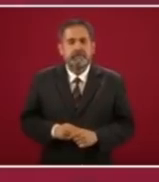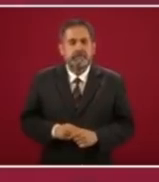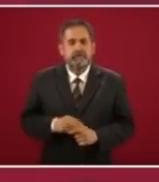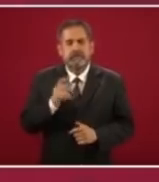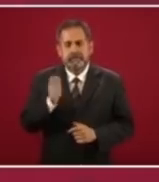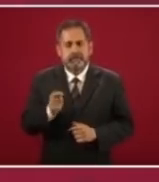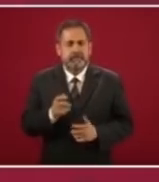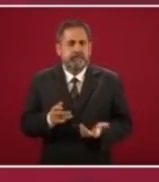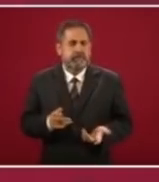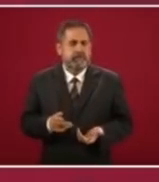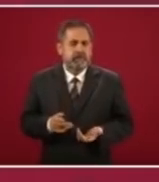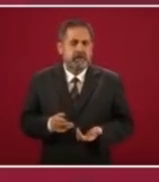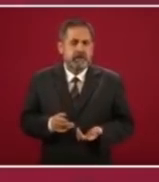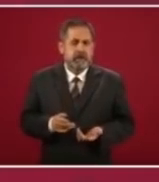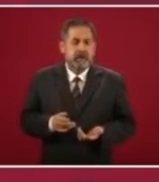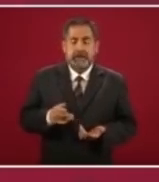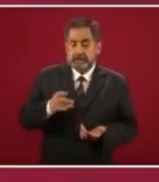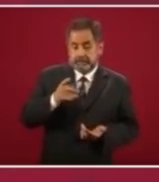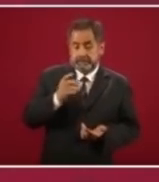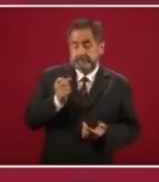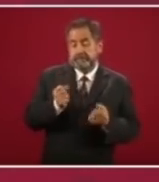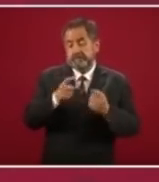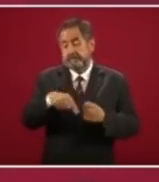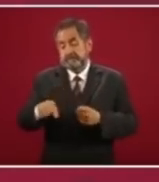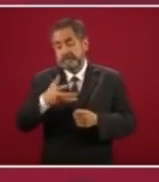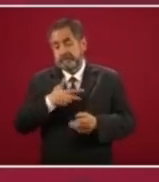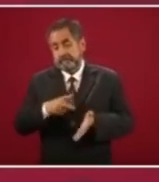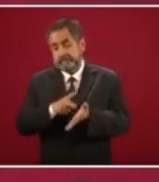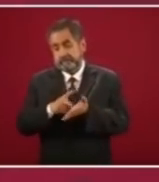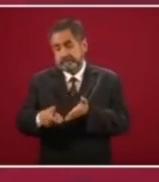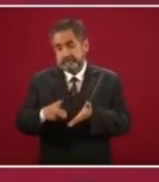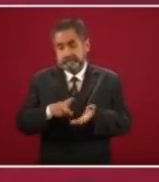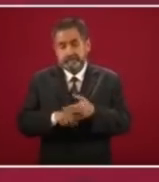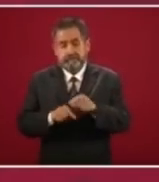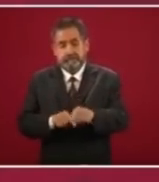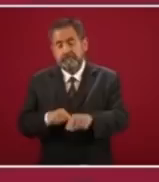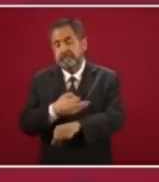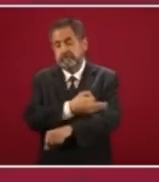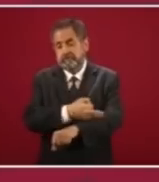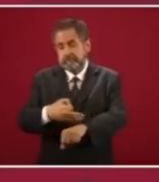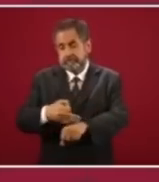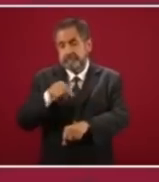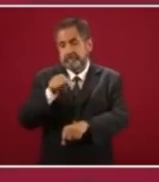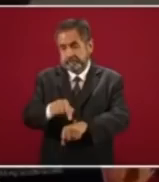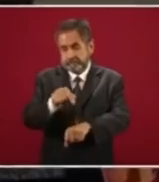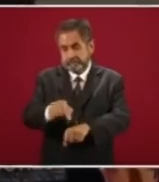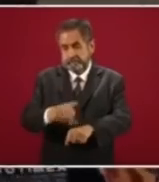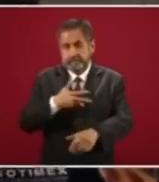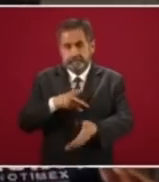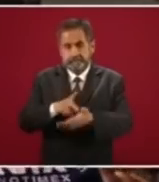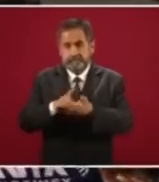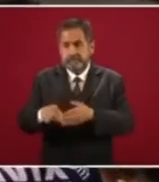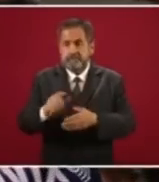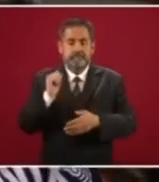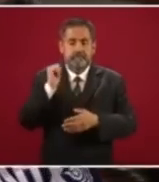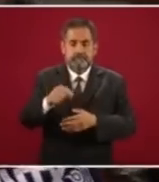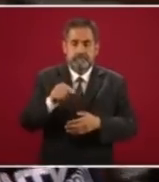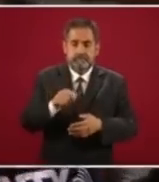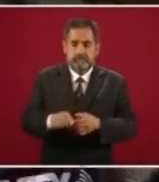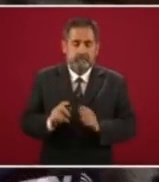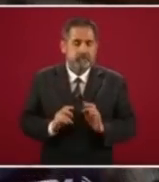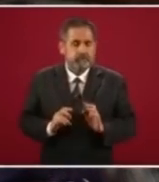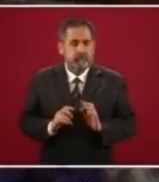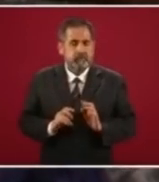no limita el derecho de los familiares de las víctimas a